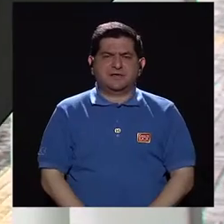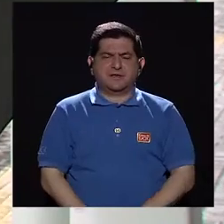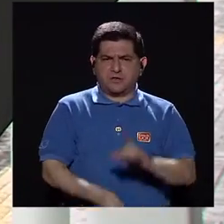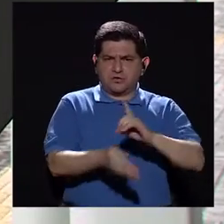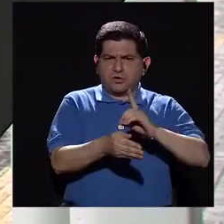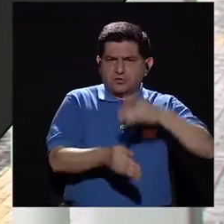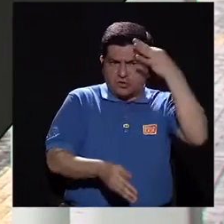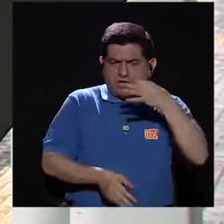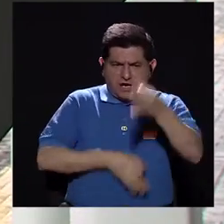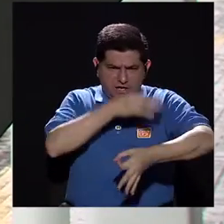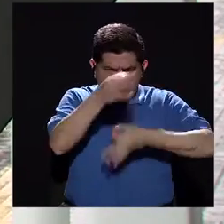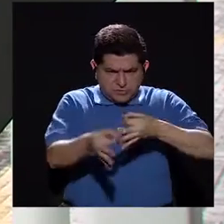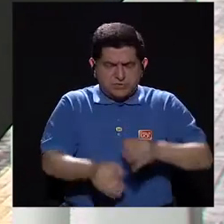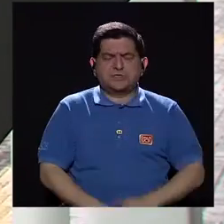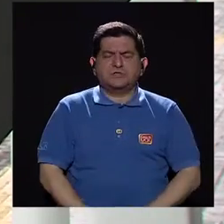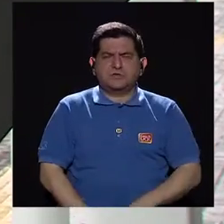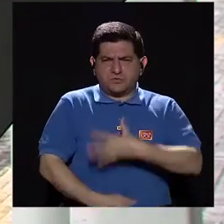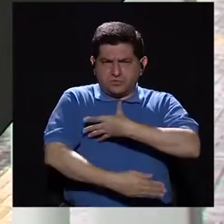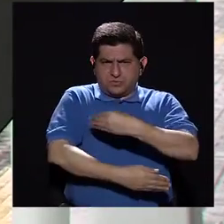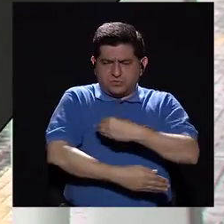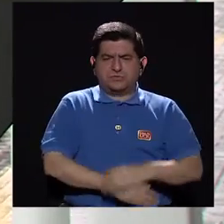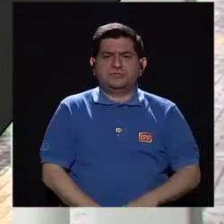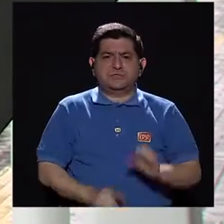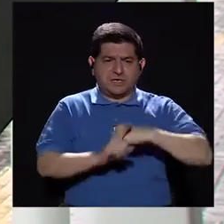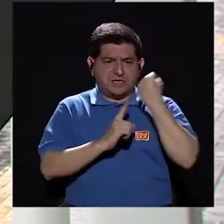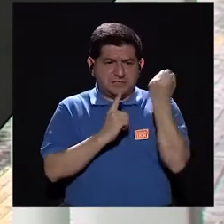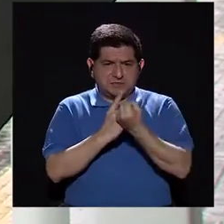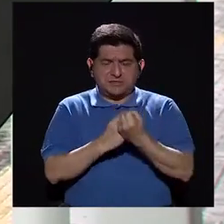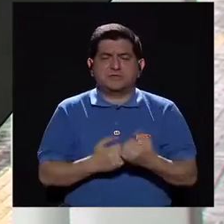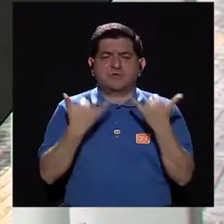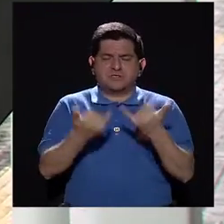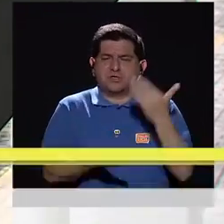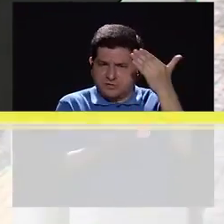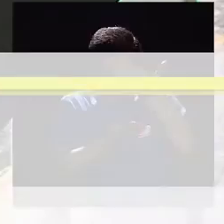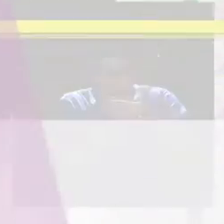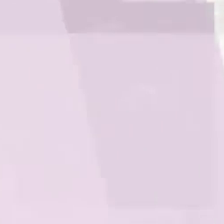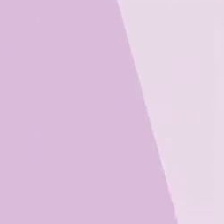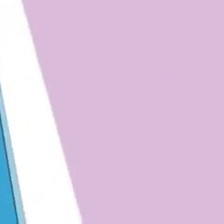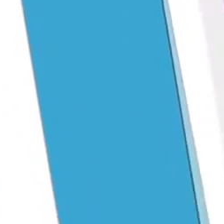médico, ¿cuál sería el sustituto para la leche materna cuando ellos la están dejando?